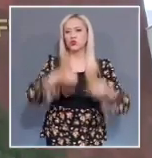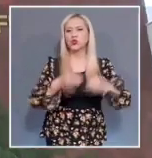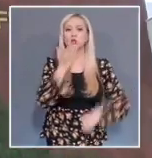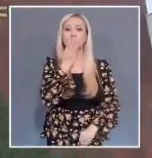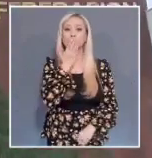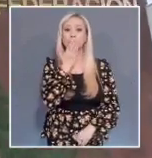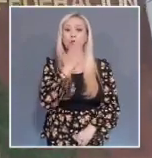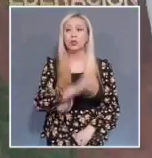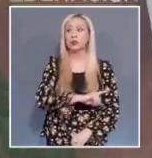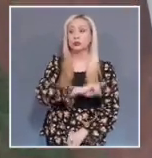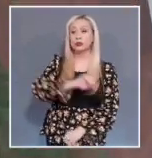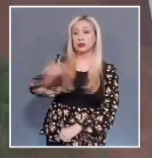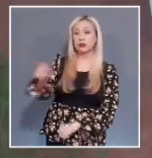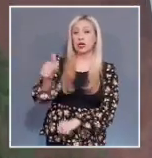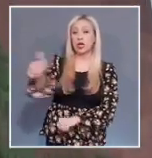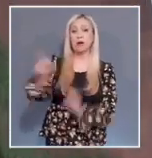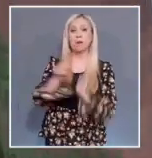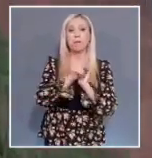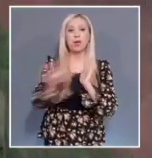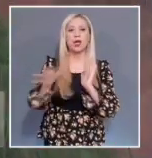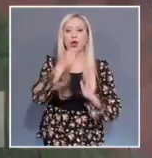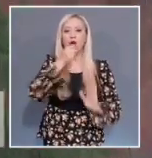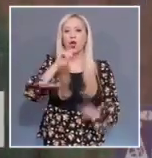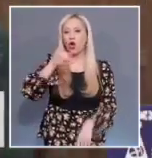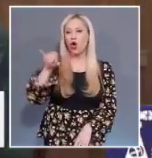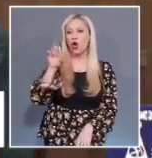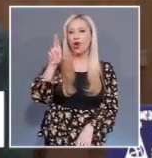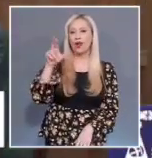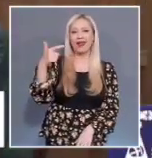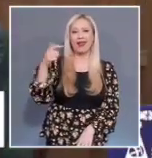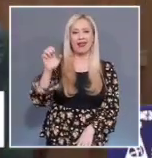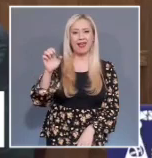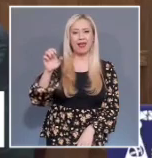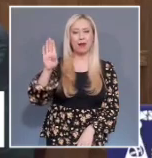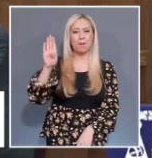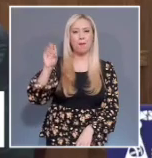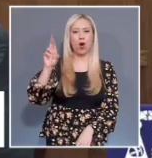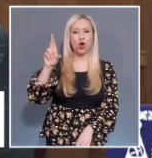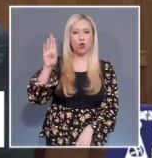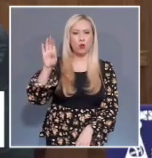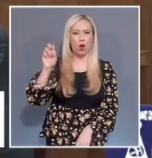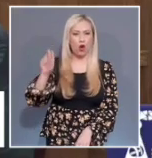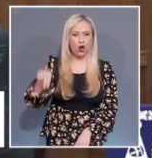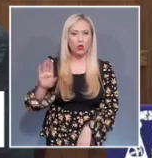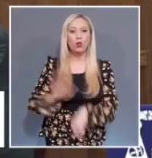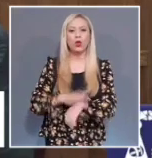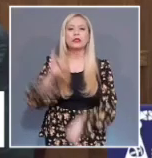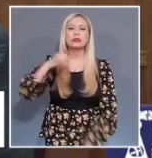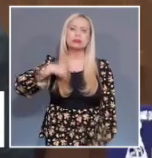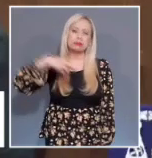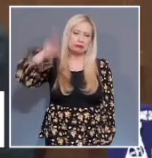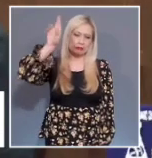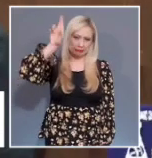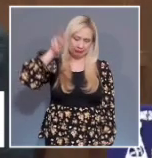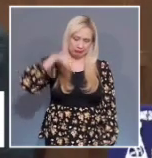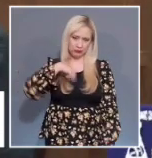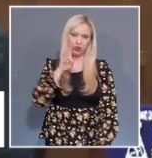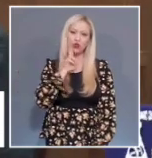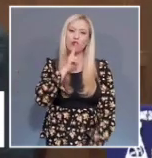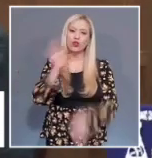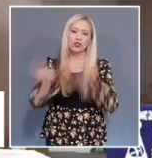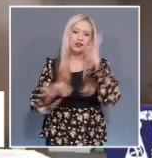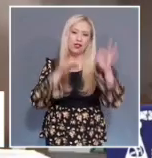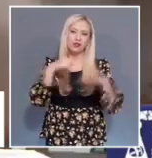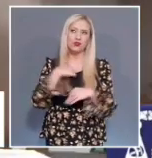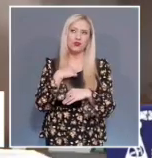al periodista Jorge Morales Borbón, toda vez que acreditó que difundió en su espacio de noticias expresiones que se